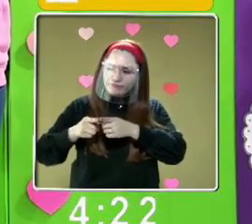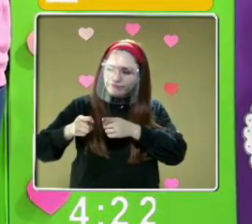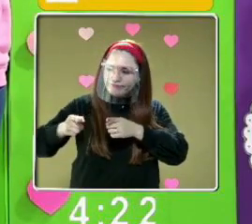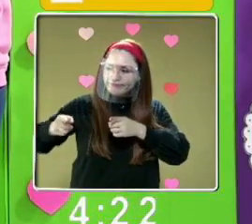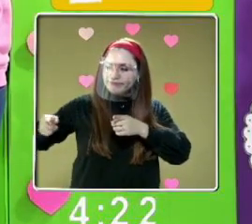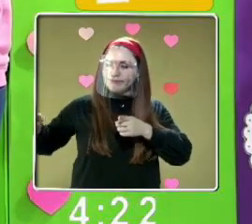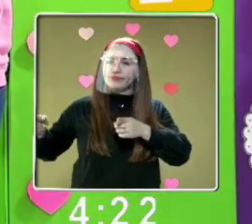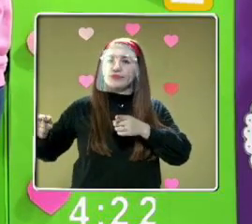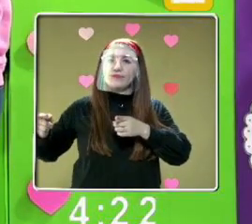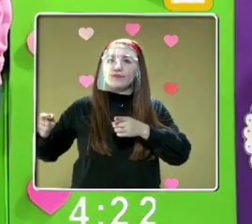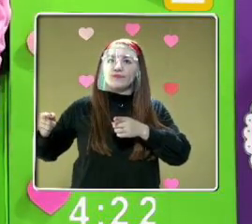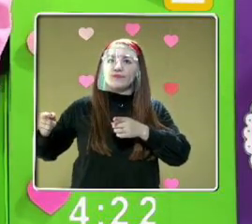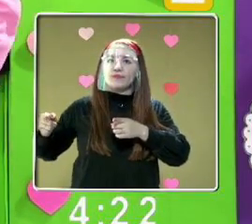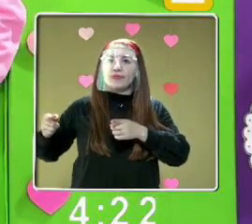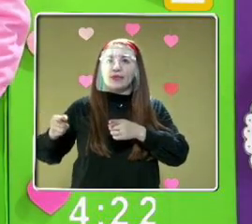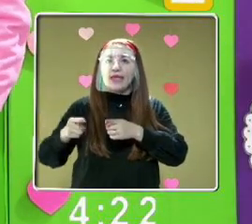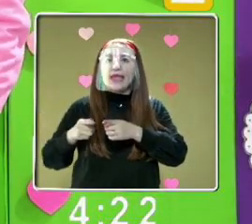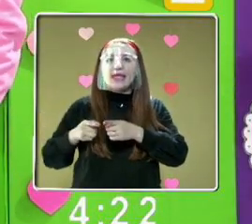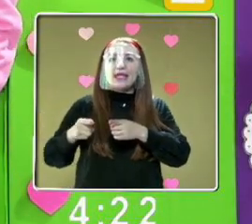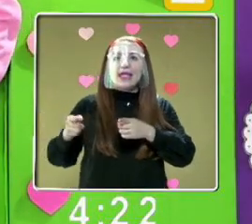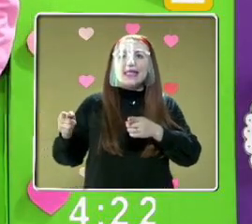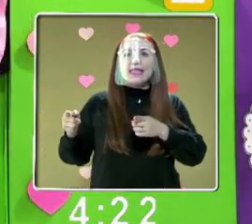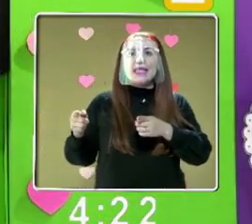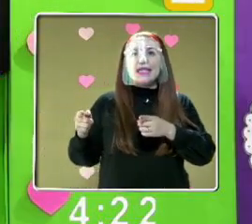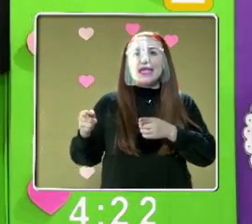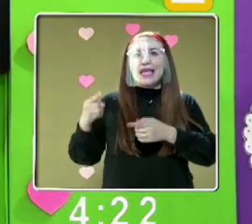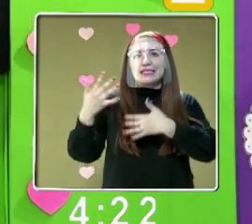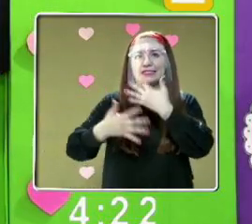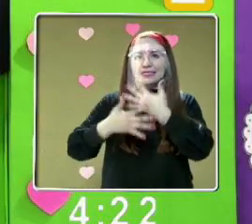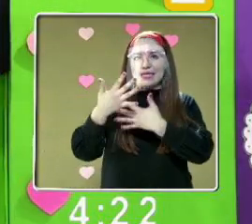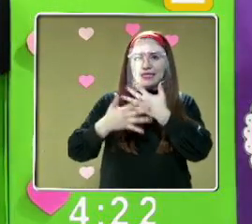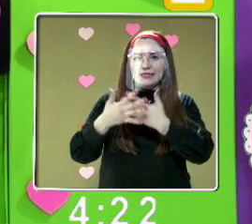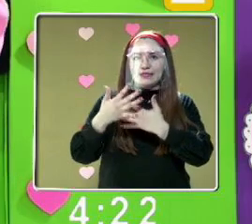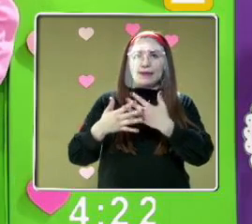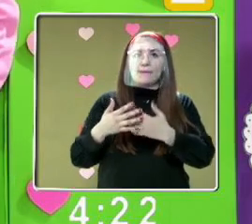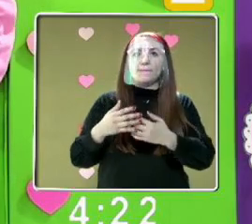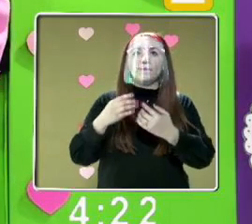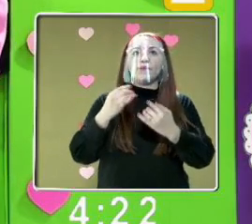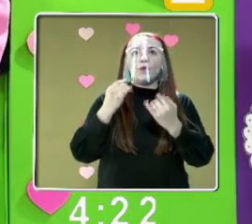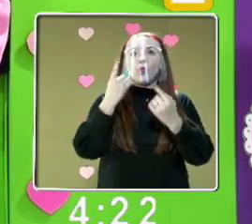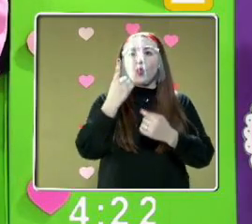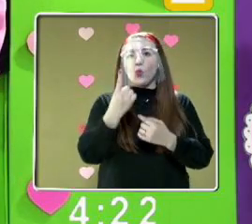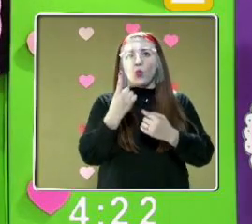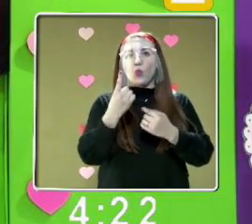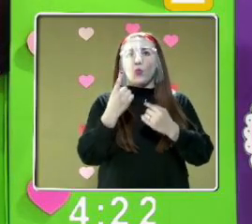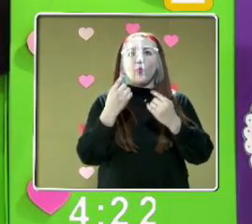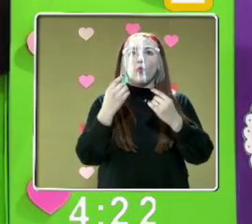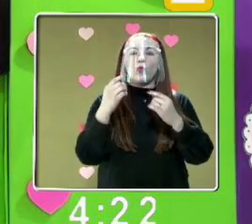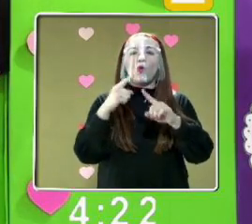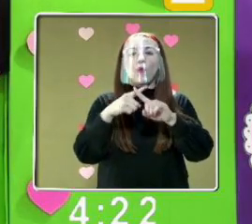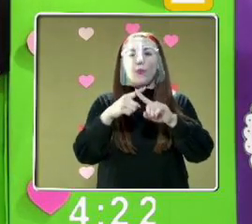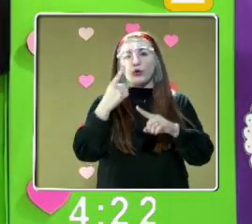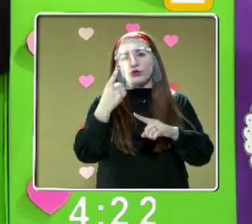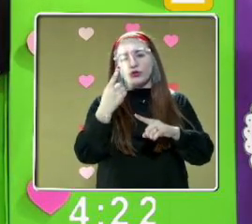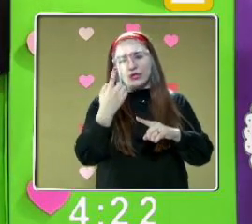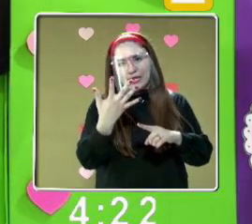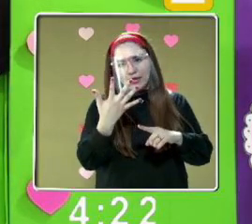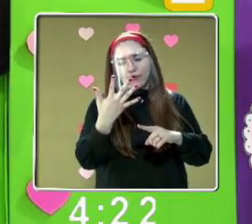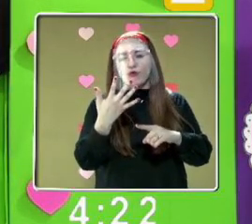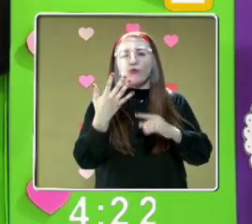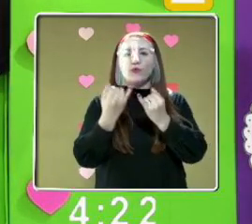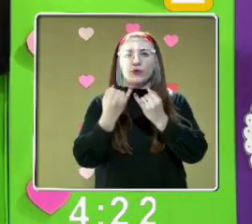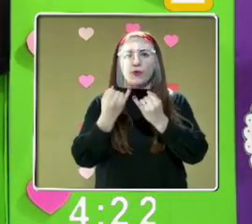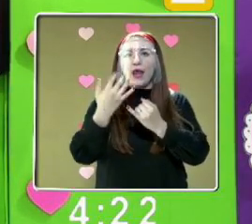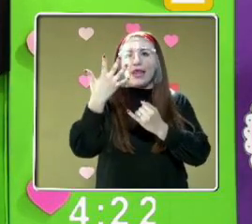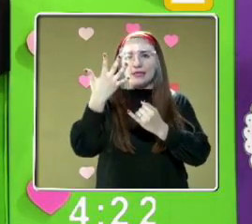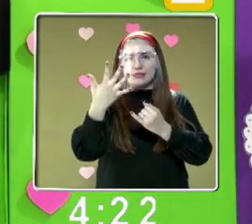yo sé que los niños van a decir, ay, maestra, pues está bien fácil, hasta... El 1. 1 por 5, pues 5, ¿verdad? 5 centímetros.